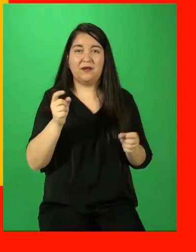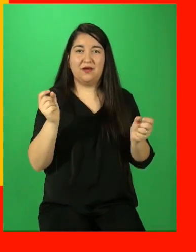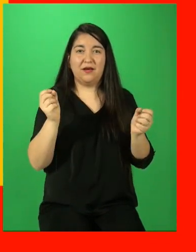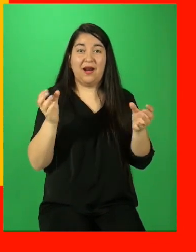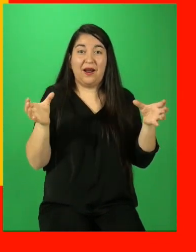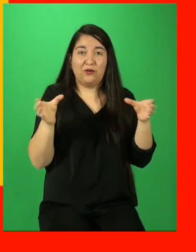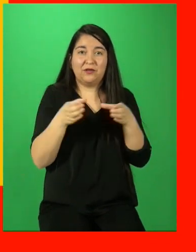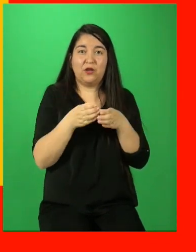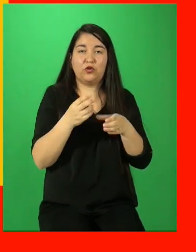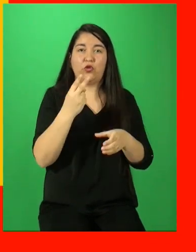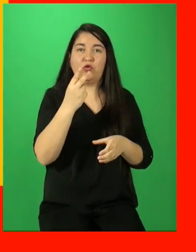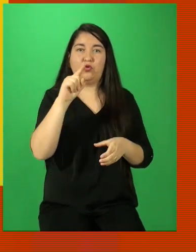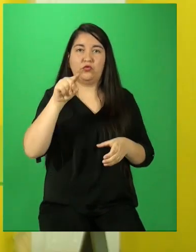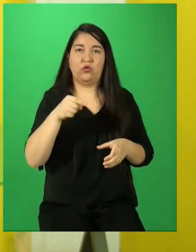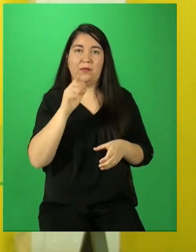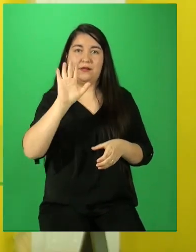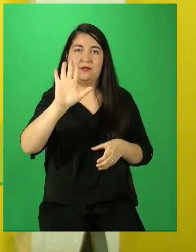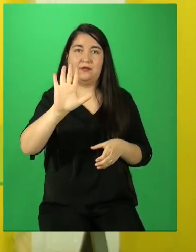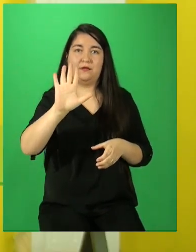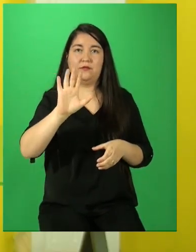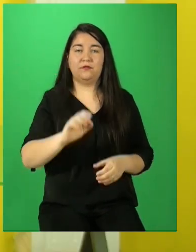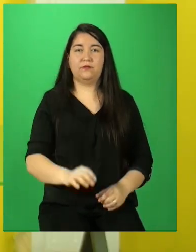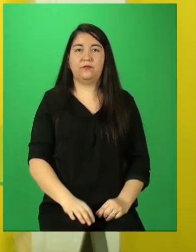de 2,5.